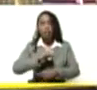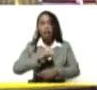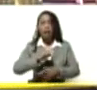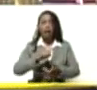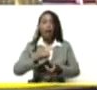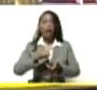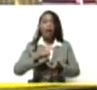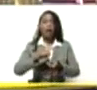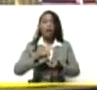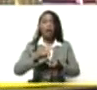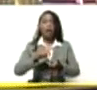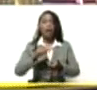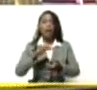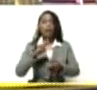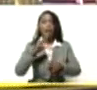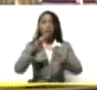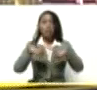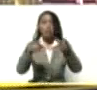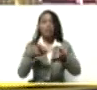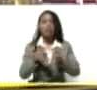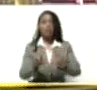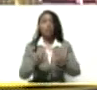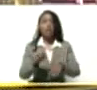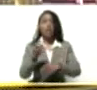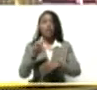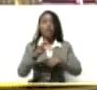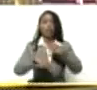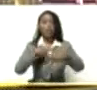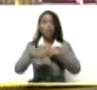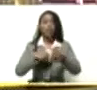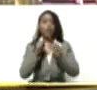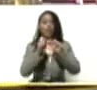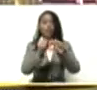renacimiento y el revolucionar permanente.